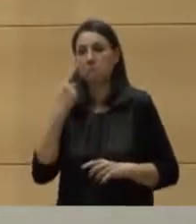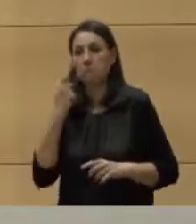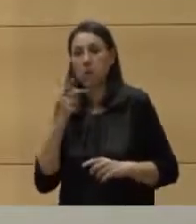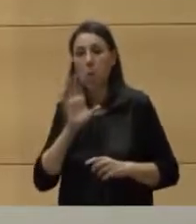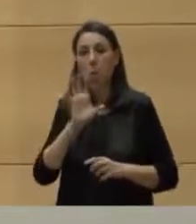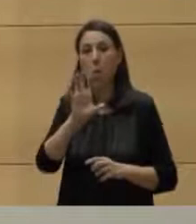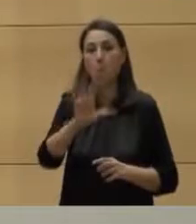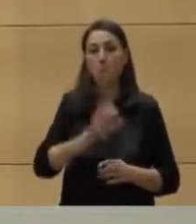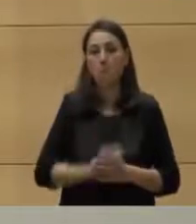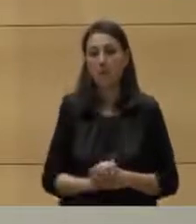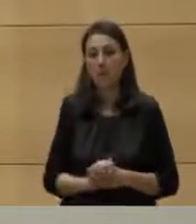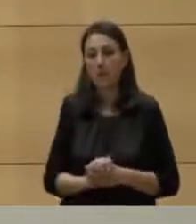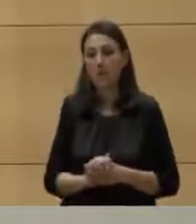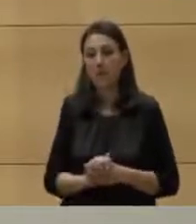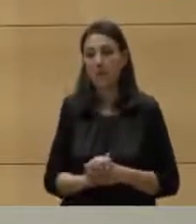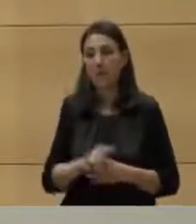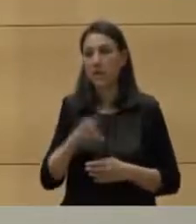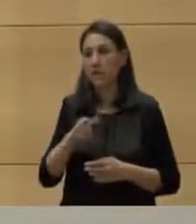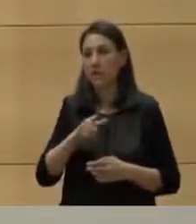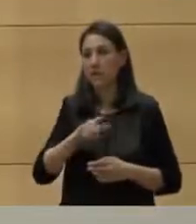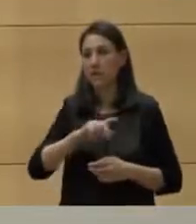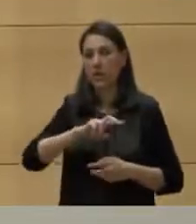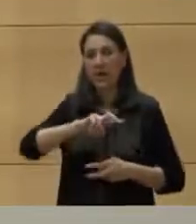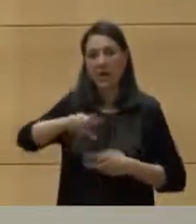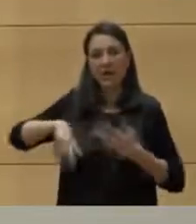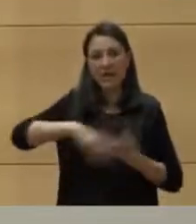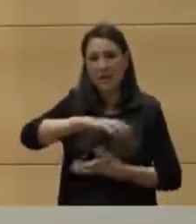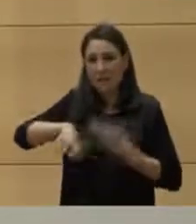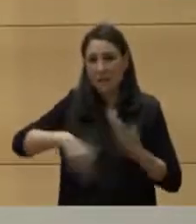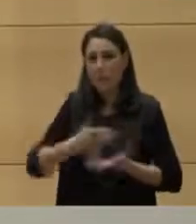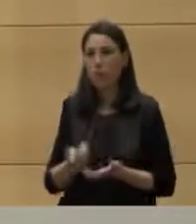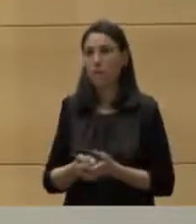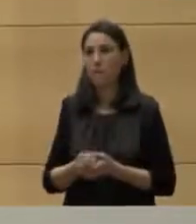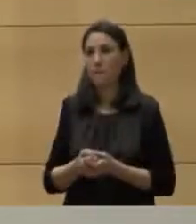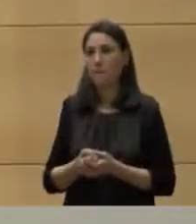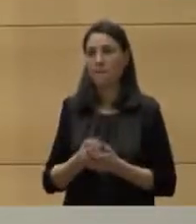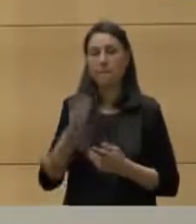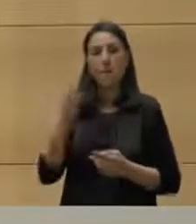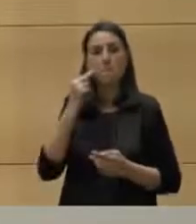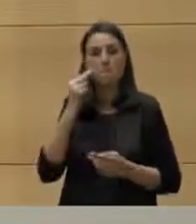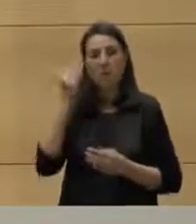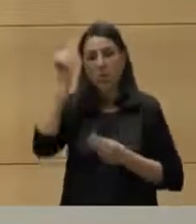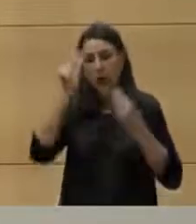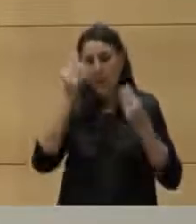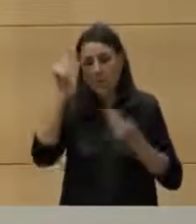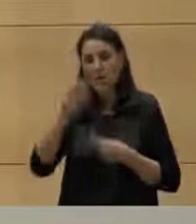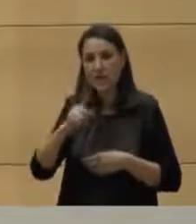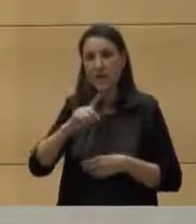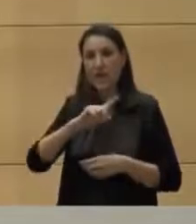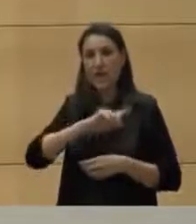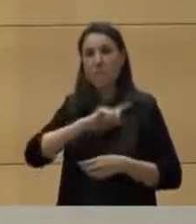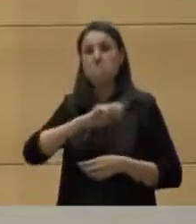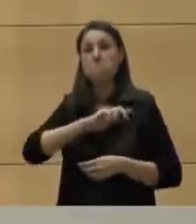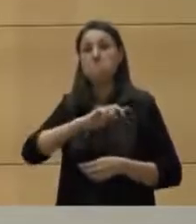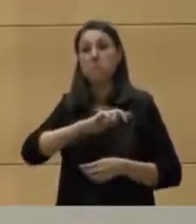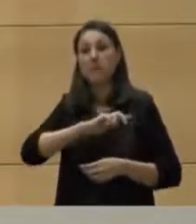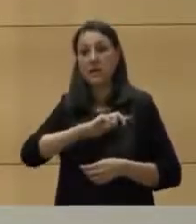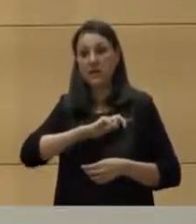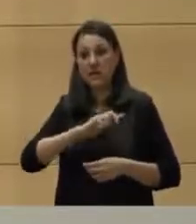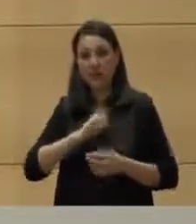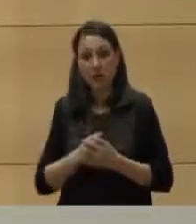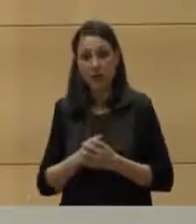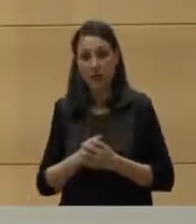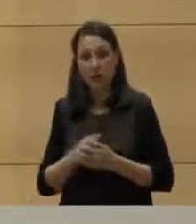que imperaba todavía la contrarreforma y el miedo a pensar, la visión de lo militar como el taconazo y la vida